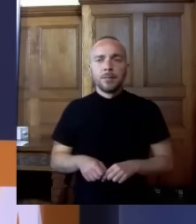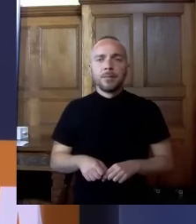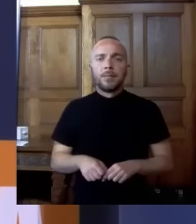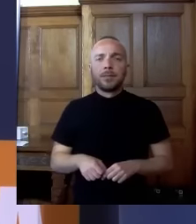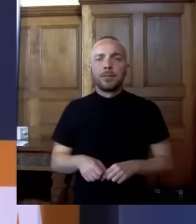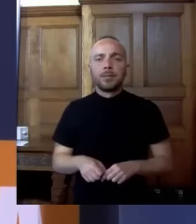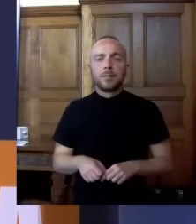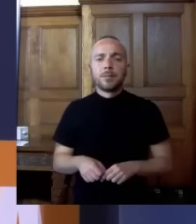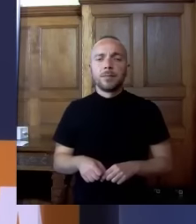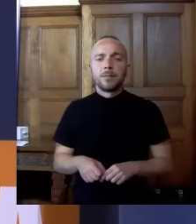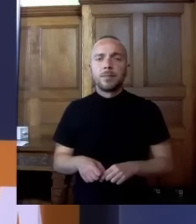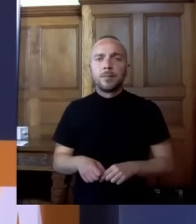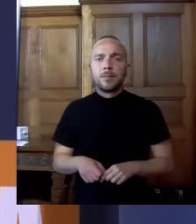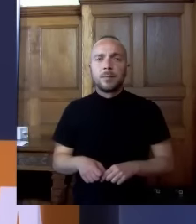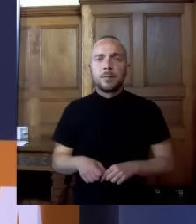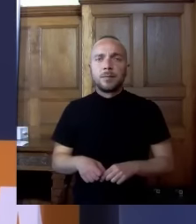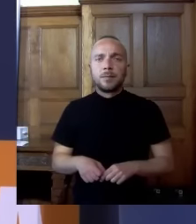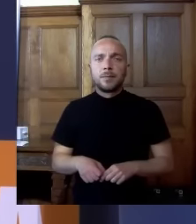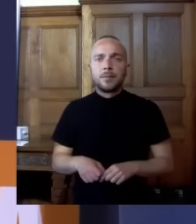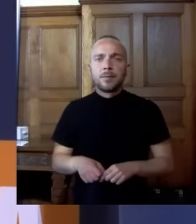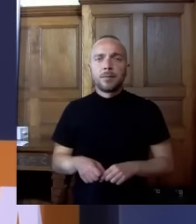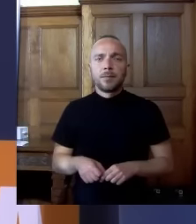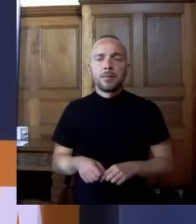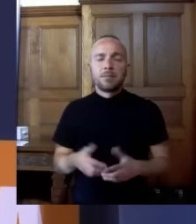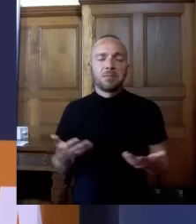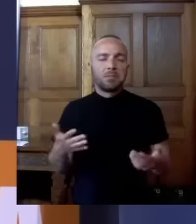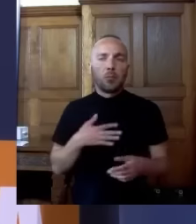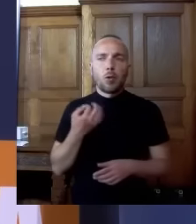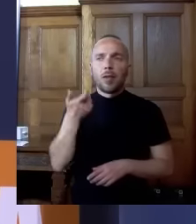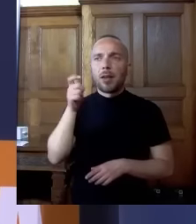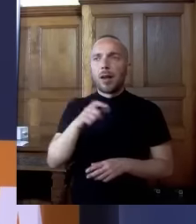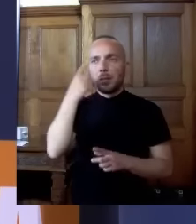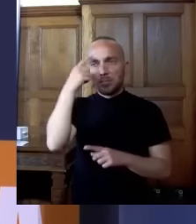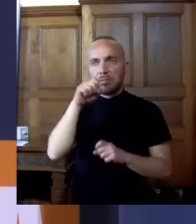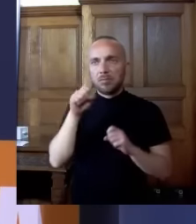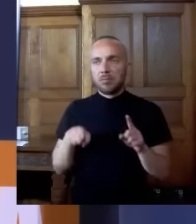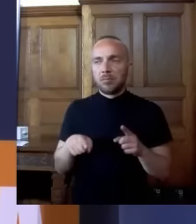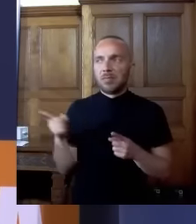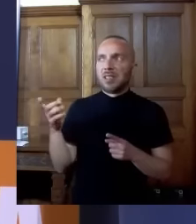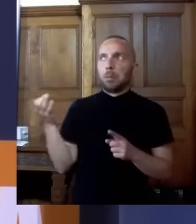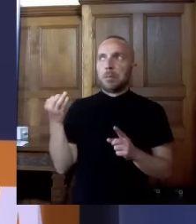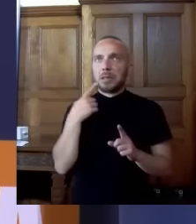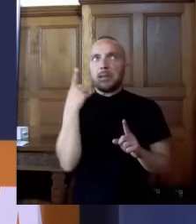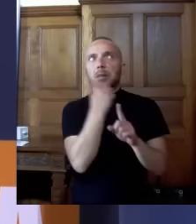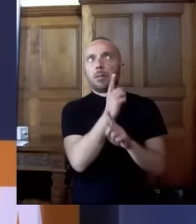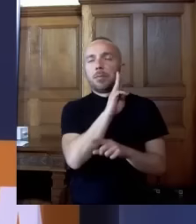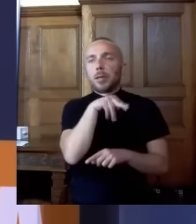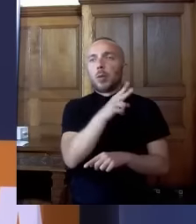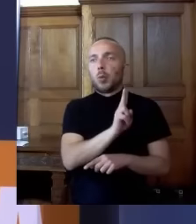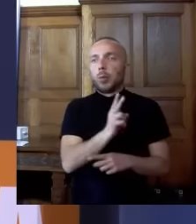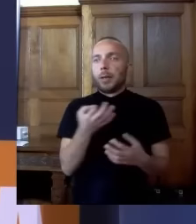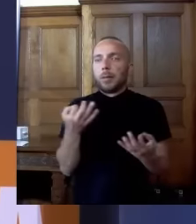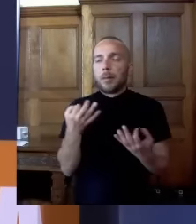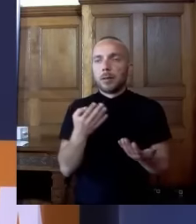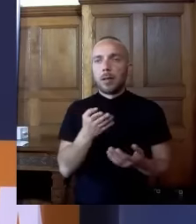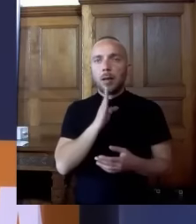y Y quizá alguien se pregunté Pero bueno qué les pasa a ustedes con el pnv porque claro como decía